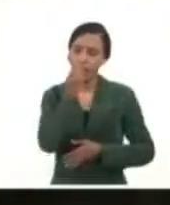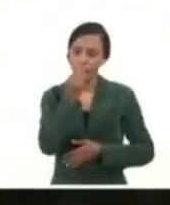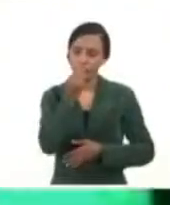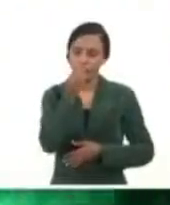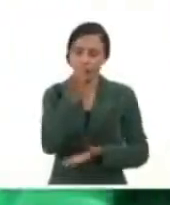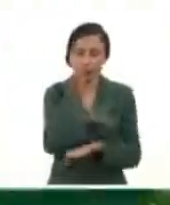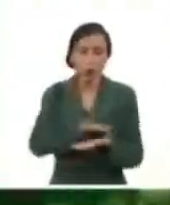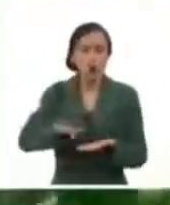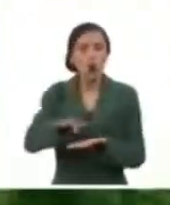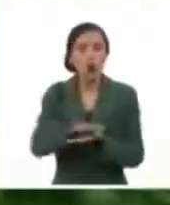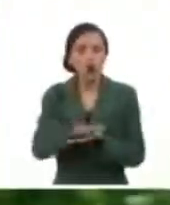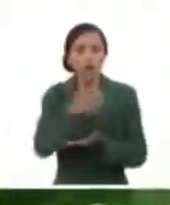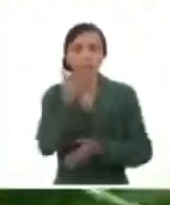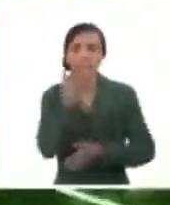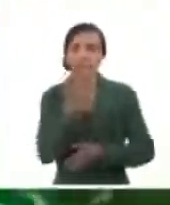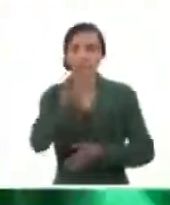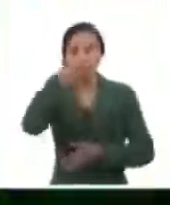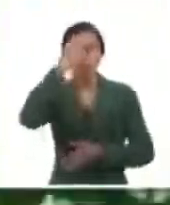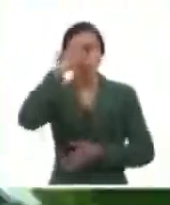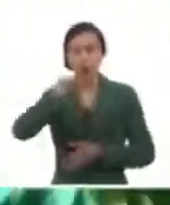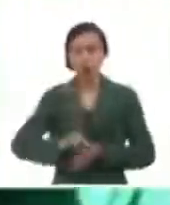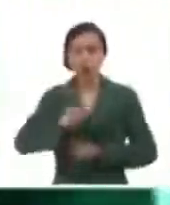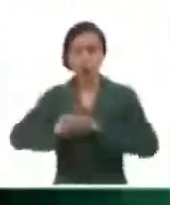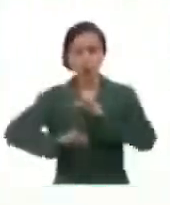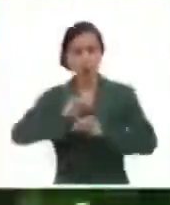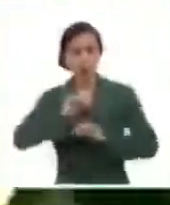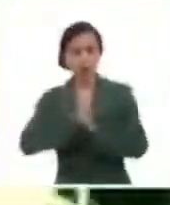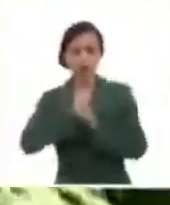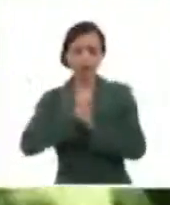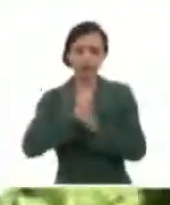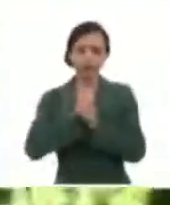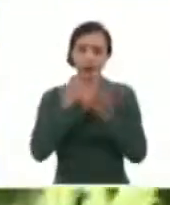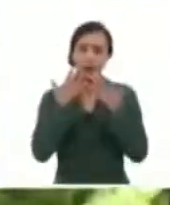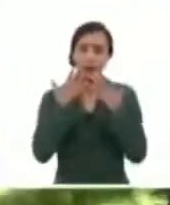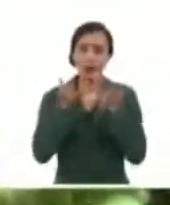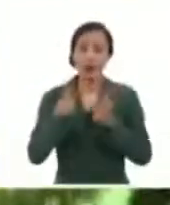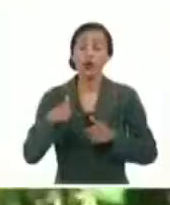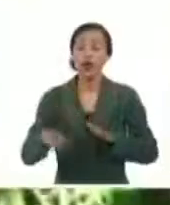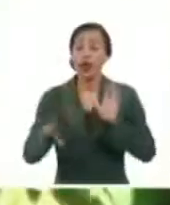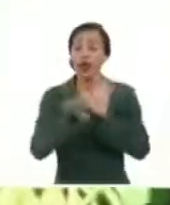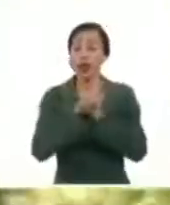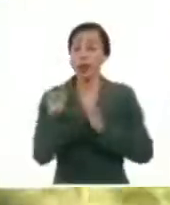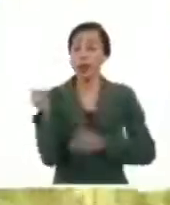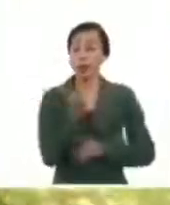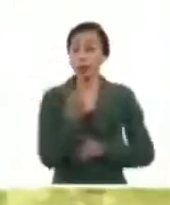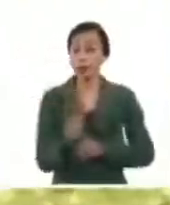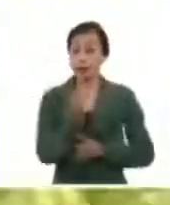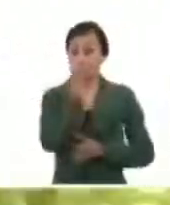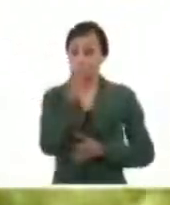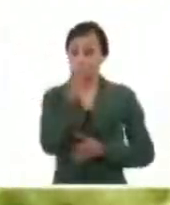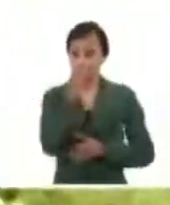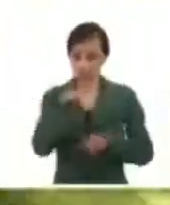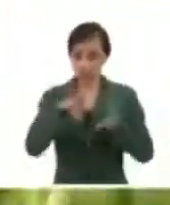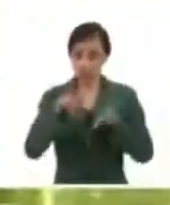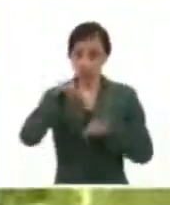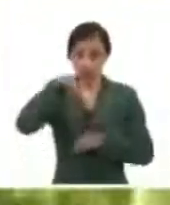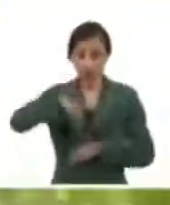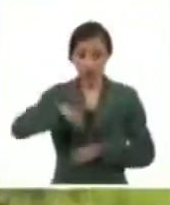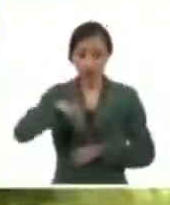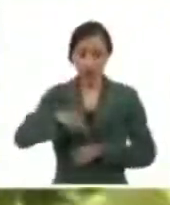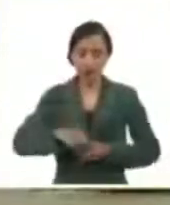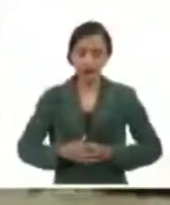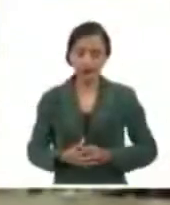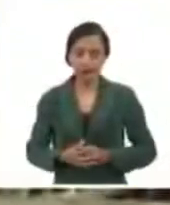soberanos y sostenibles que los cubanos perfeccionarán al cumplir con el texto de la primera Ley de Soberanía Alimentaria y Seguridad Alimentaria y